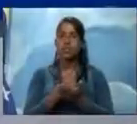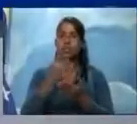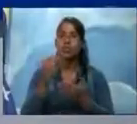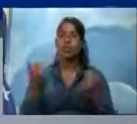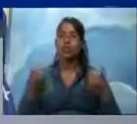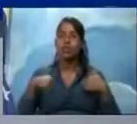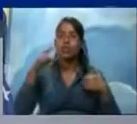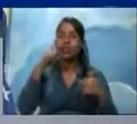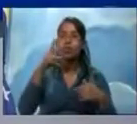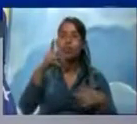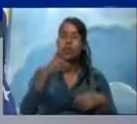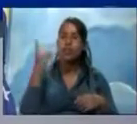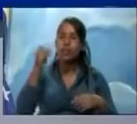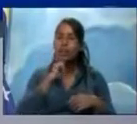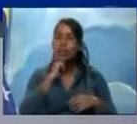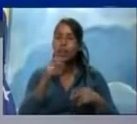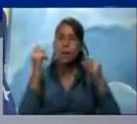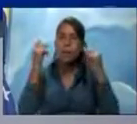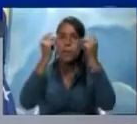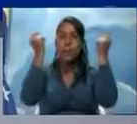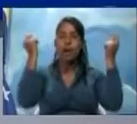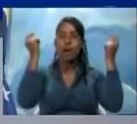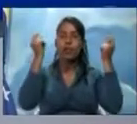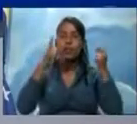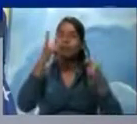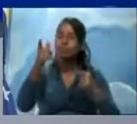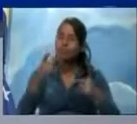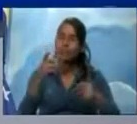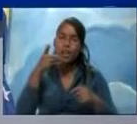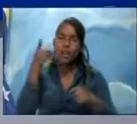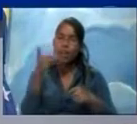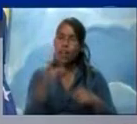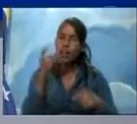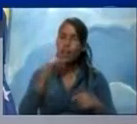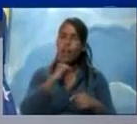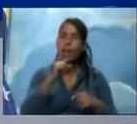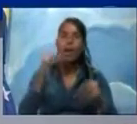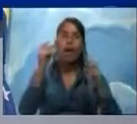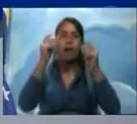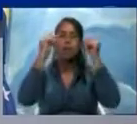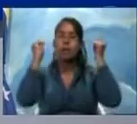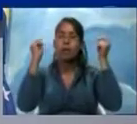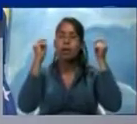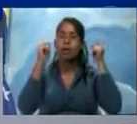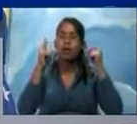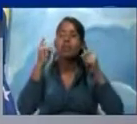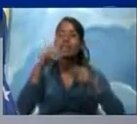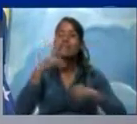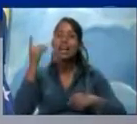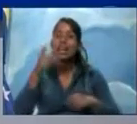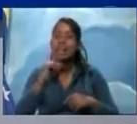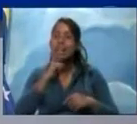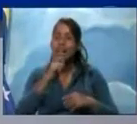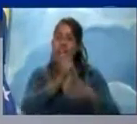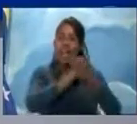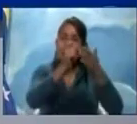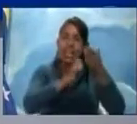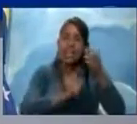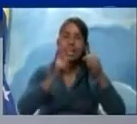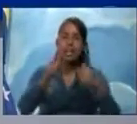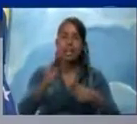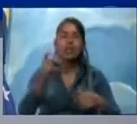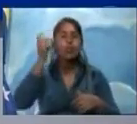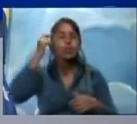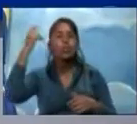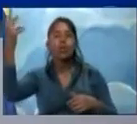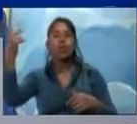Que yo veo es que Daniel era avispado. Daniel era avispado. Daniel escribió el